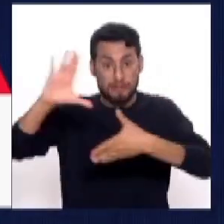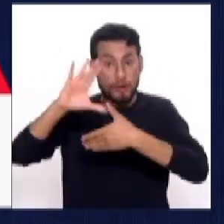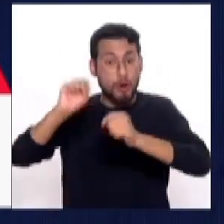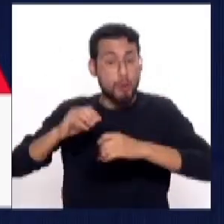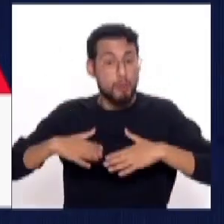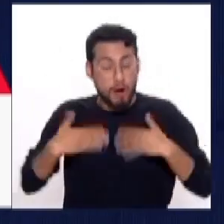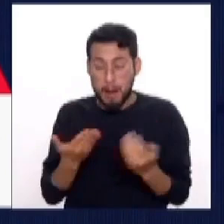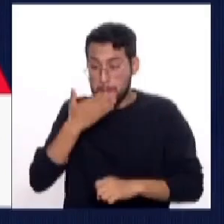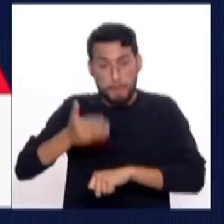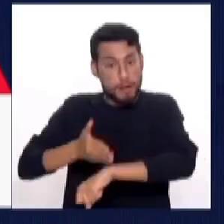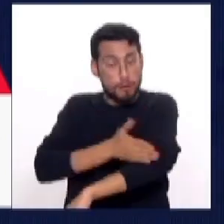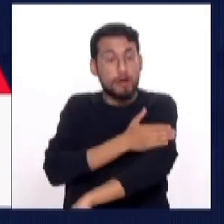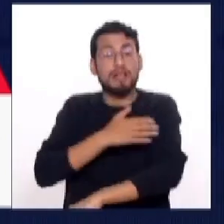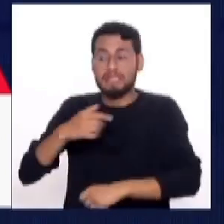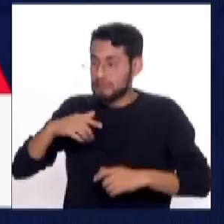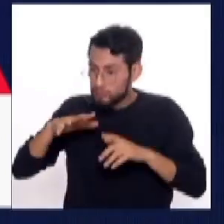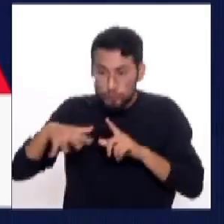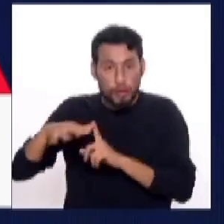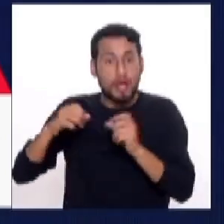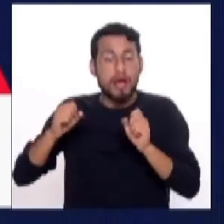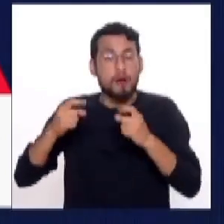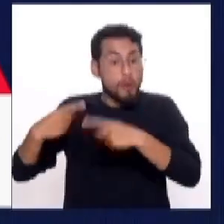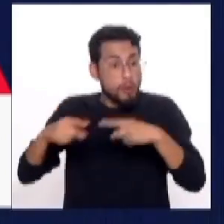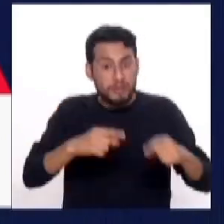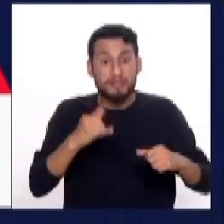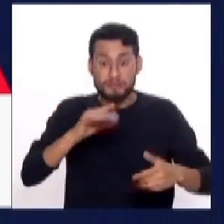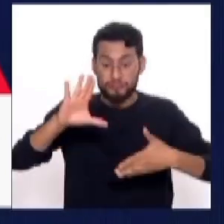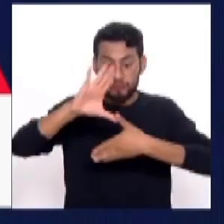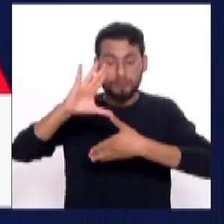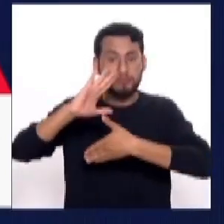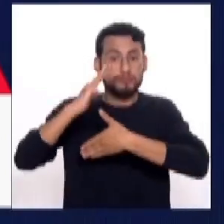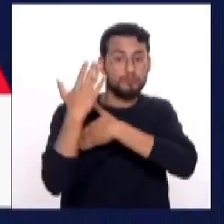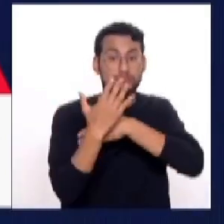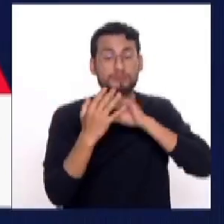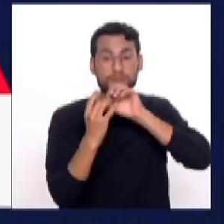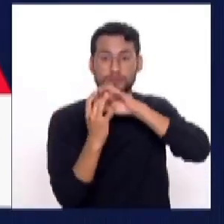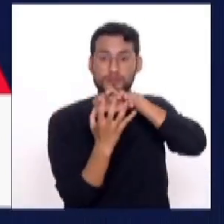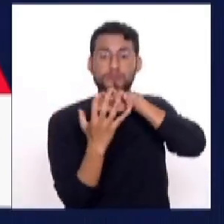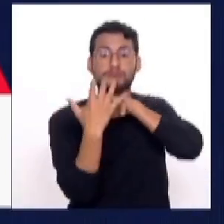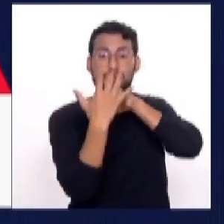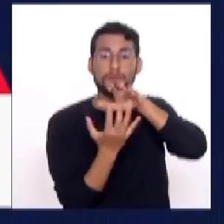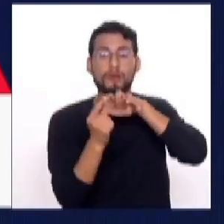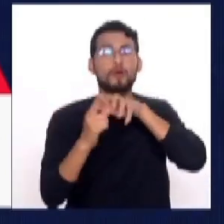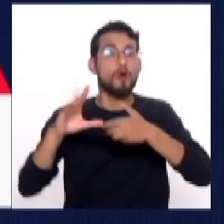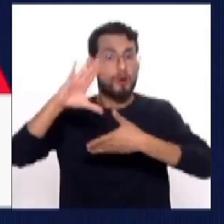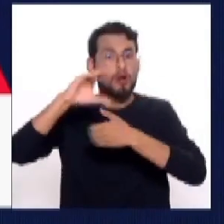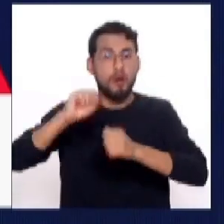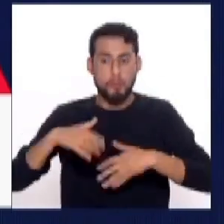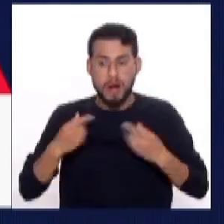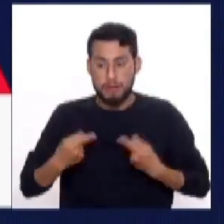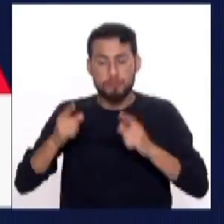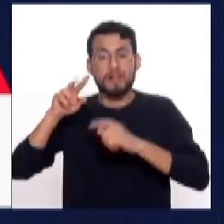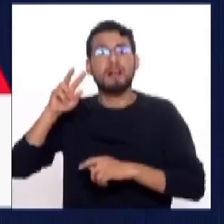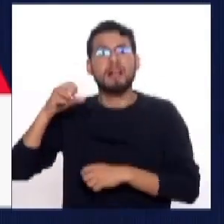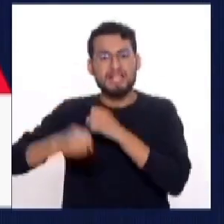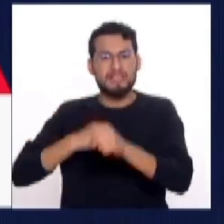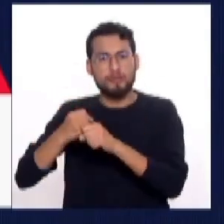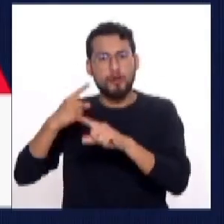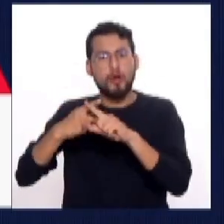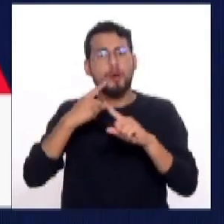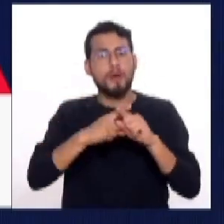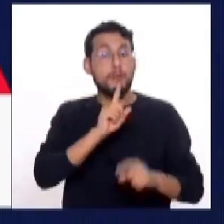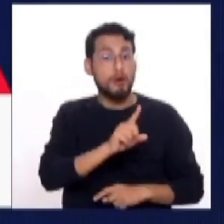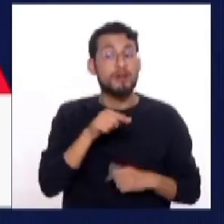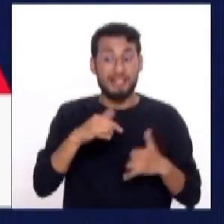para tratar de mejorar la situación para que el hemisferio pueda registrar un crecimiento en el siglo XX brindar esas